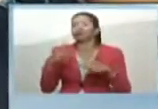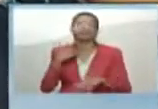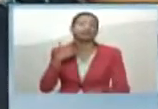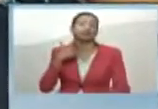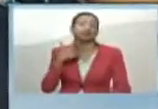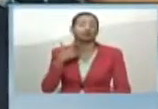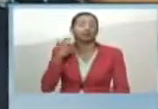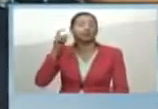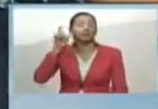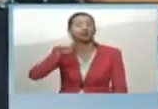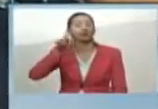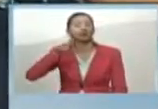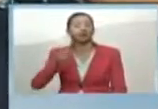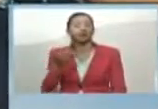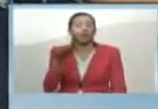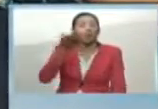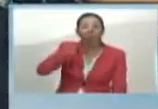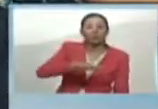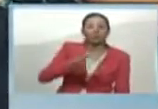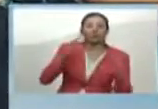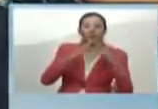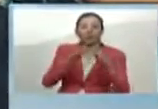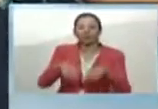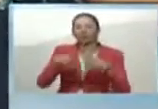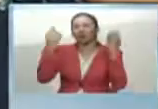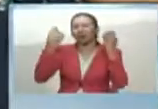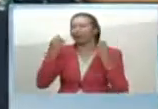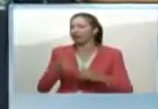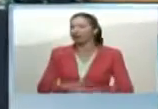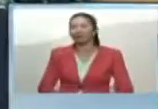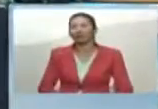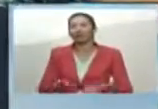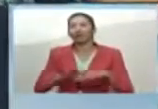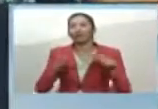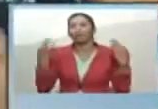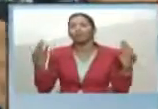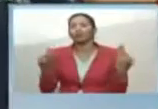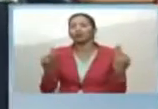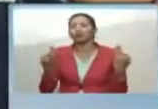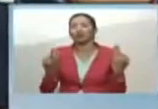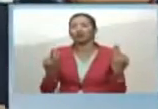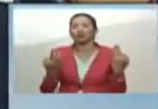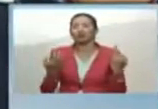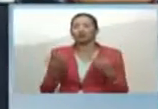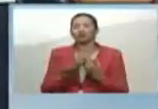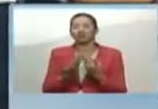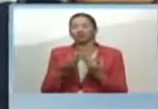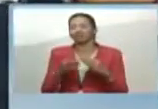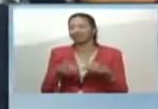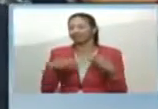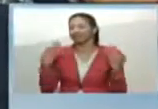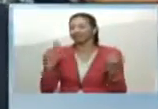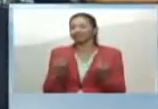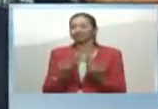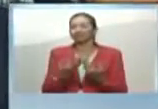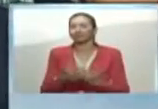muerta, hogares destruidos, luto, familias que mantienen una herencia,